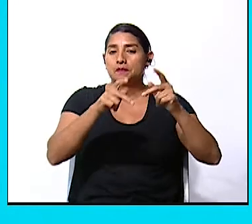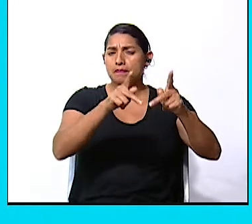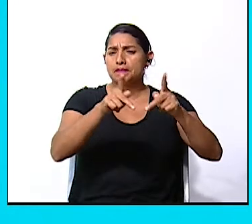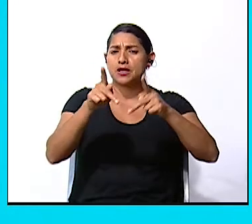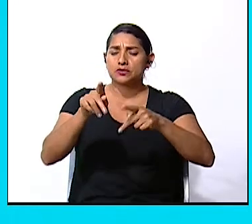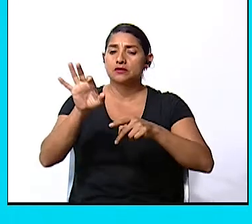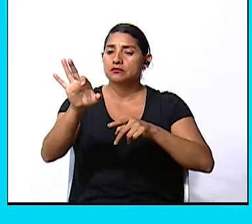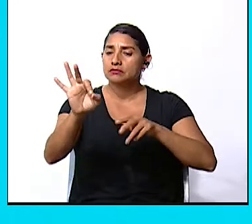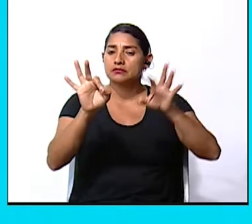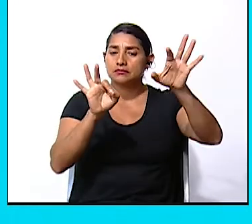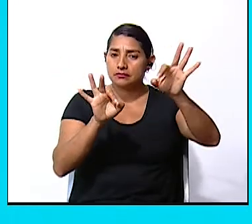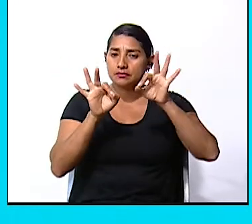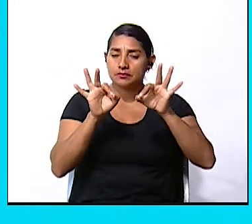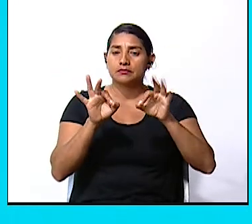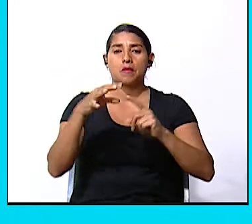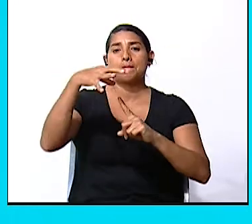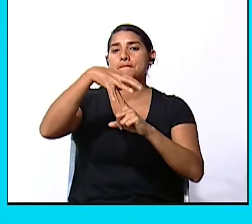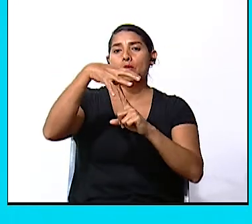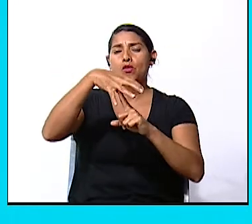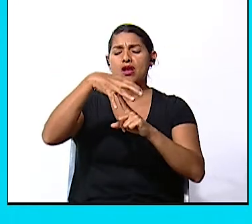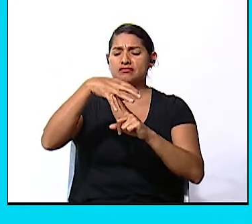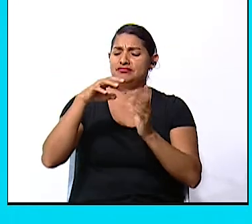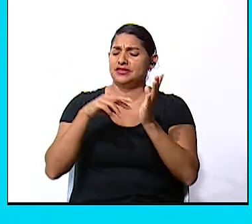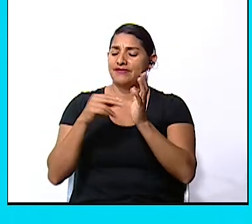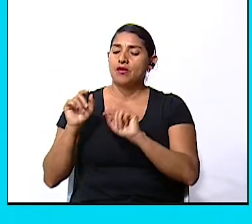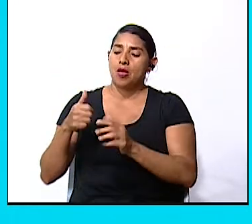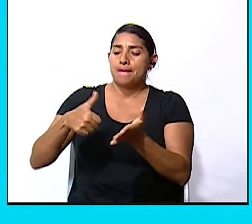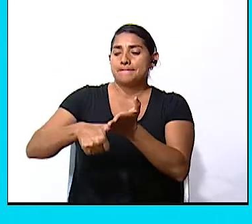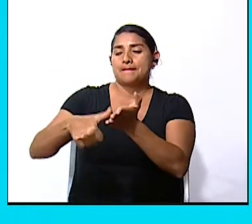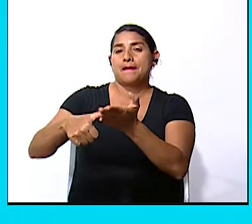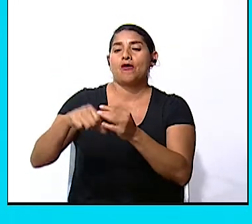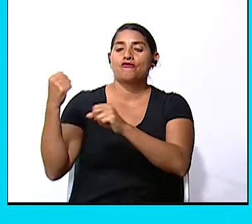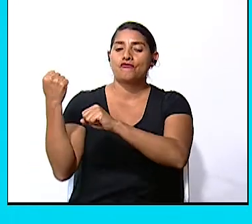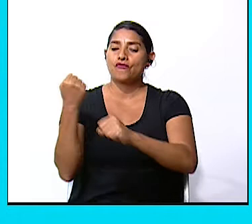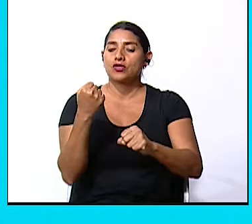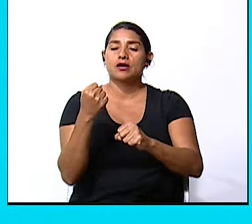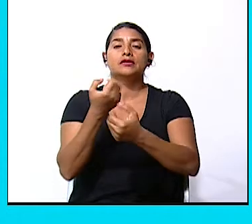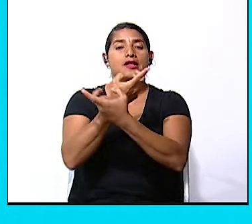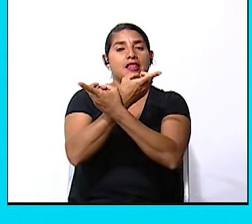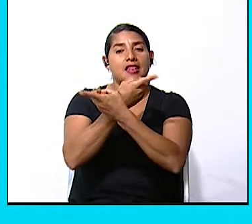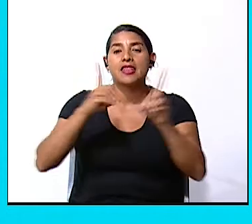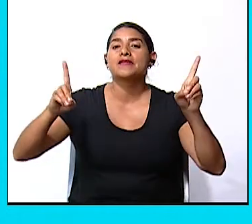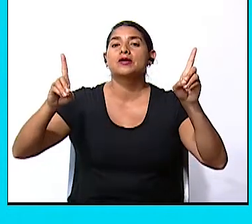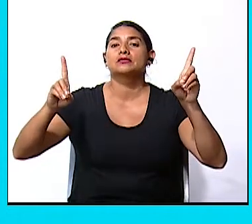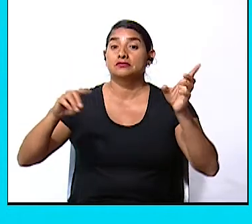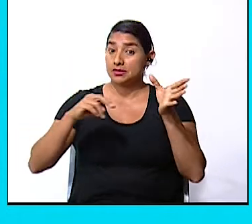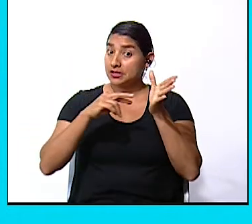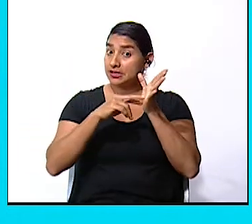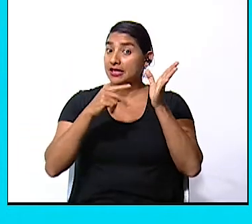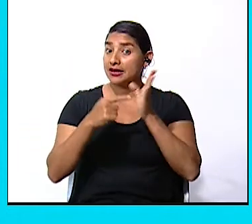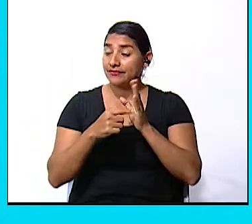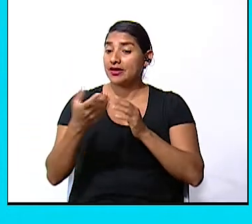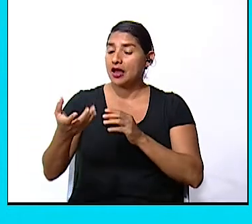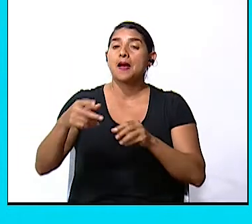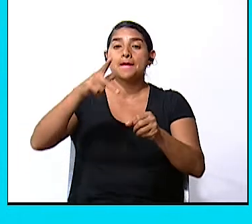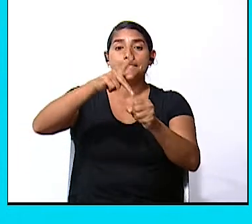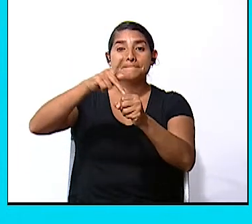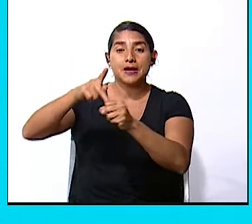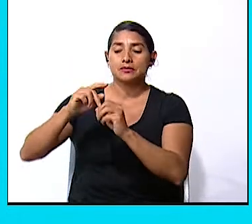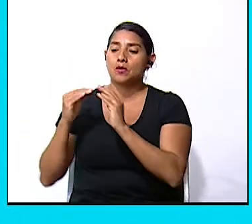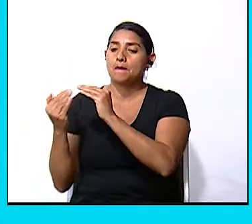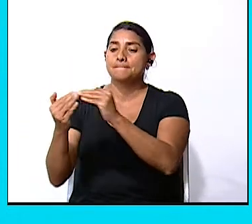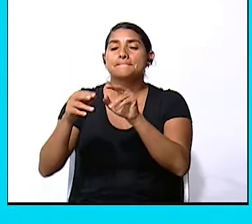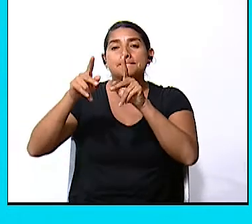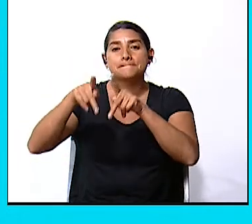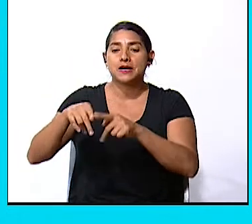fueron elegidos de manera popular. Fue un fundamento democrático, o sea, la participación del